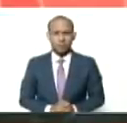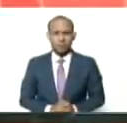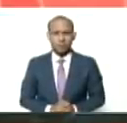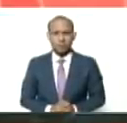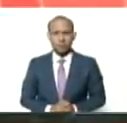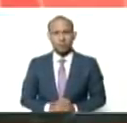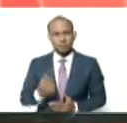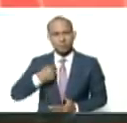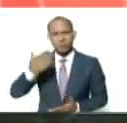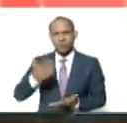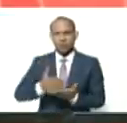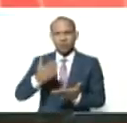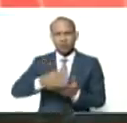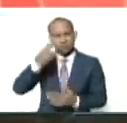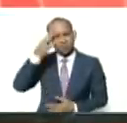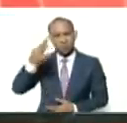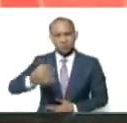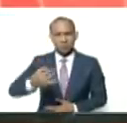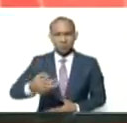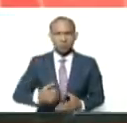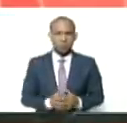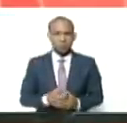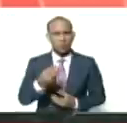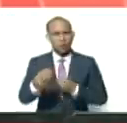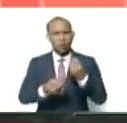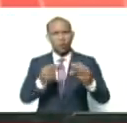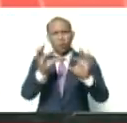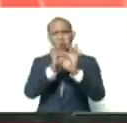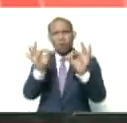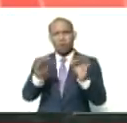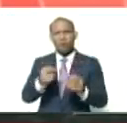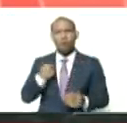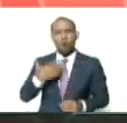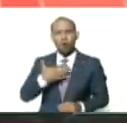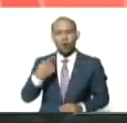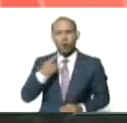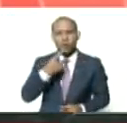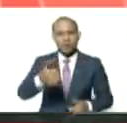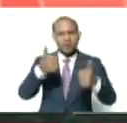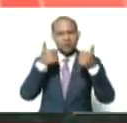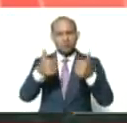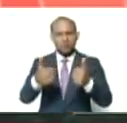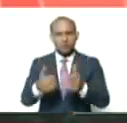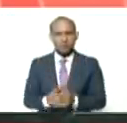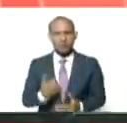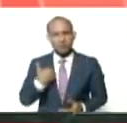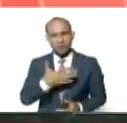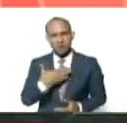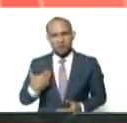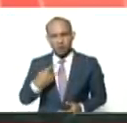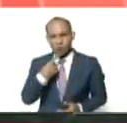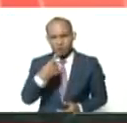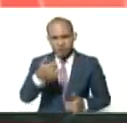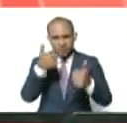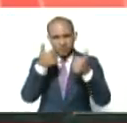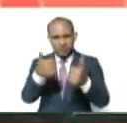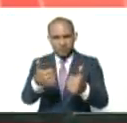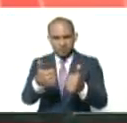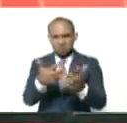Siempre he creído. Vamos a ver cómo lo digo, porque lo quiero decir bien. Quiero decir bien esto que quiero